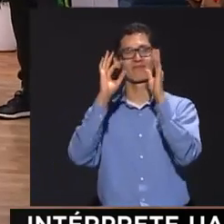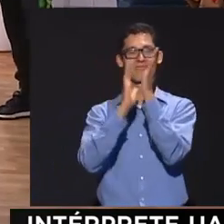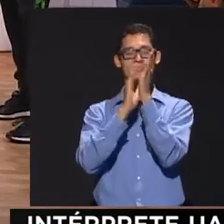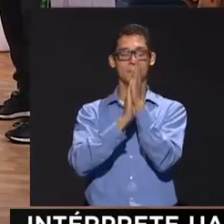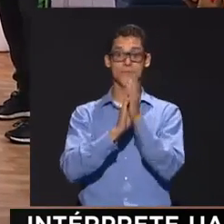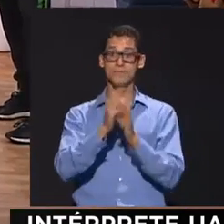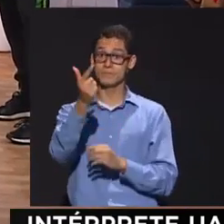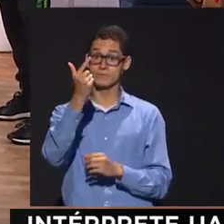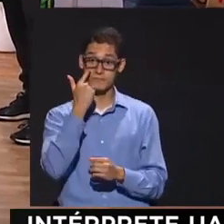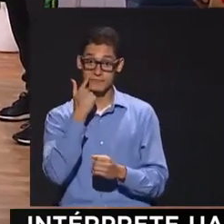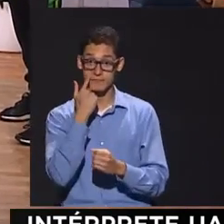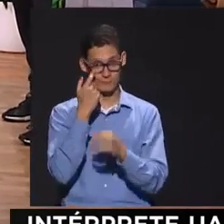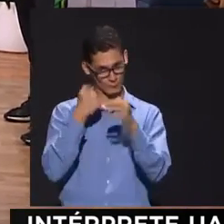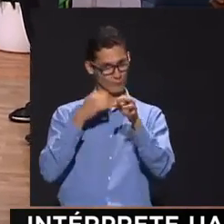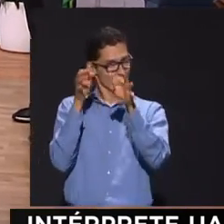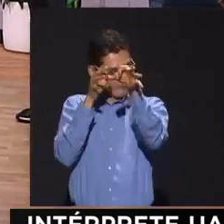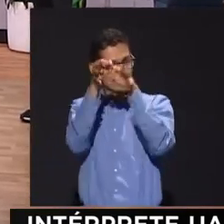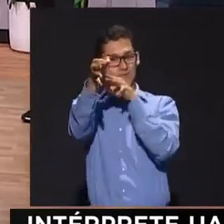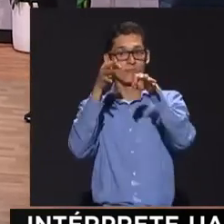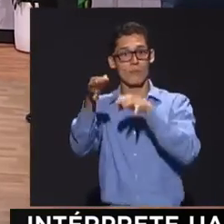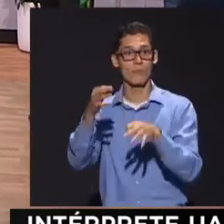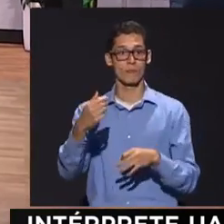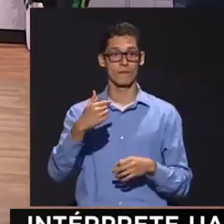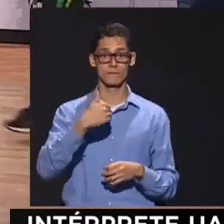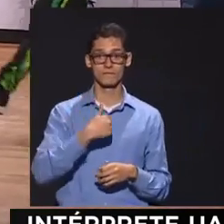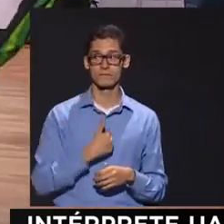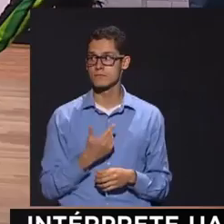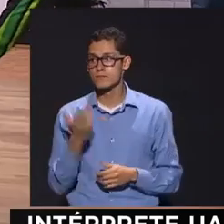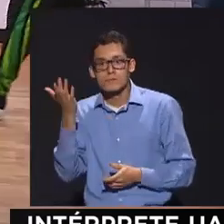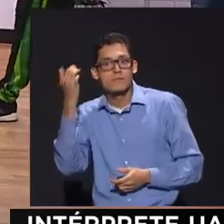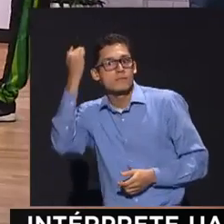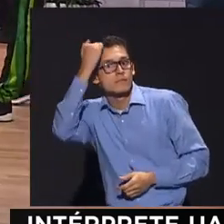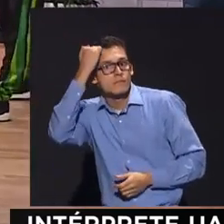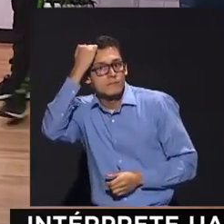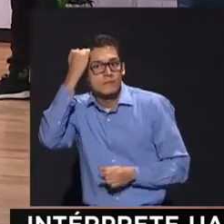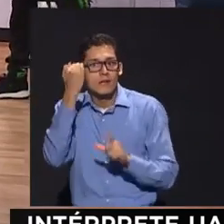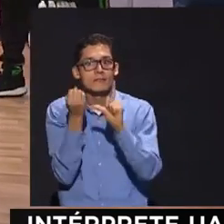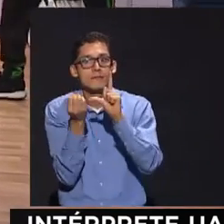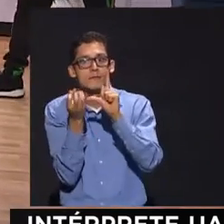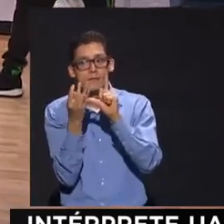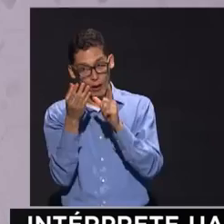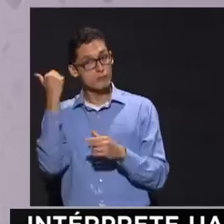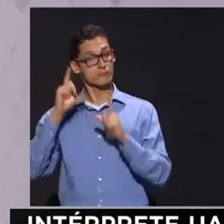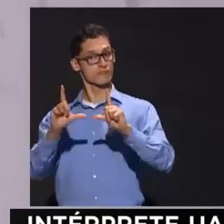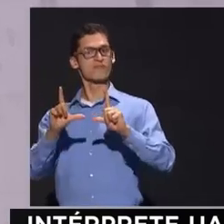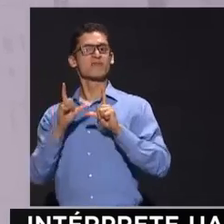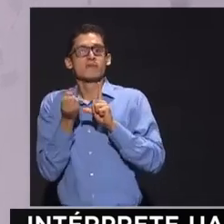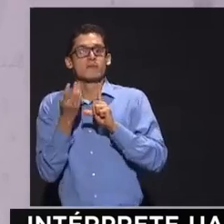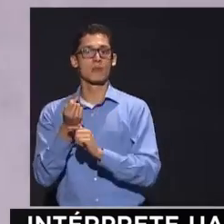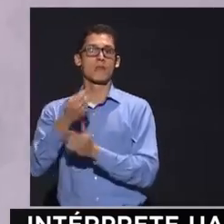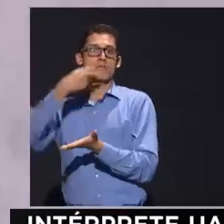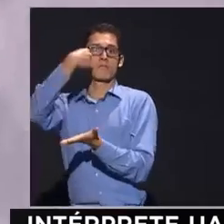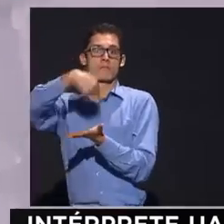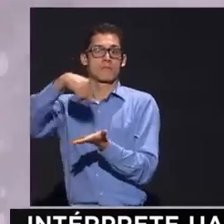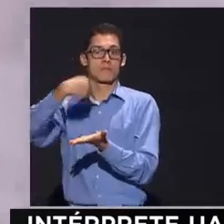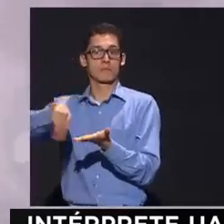declaración muy importante y es que acá soy con un licenciado en danza imagino me imaginé que antes daba un esfuerzo